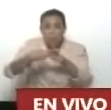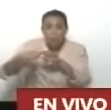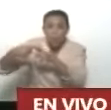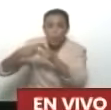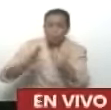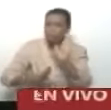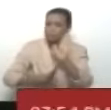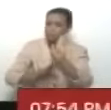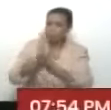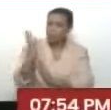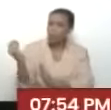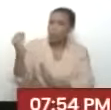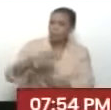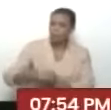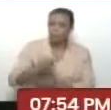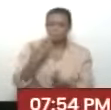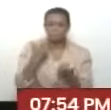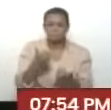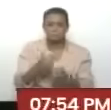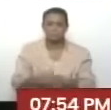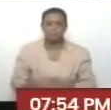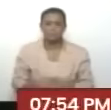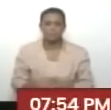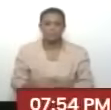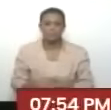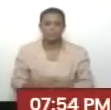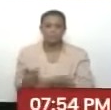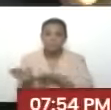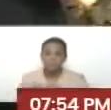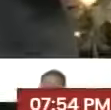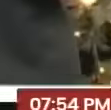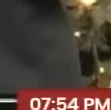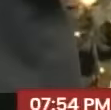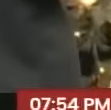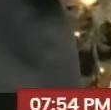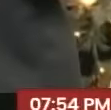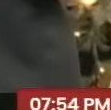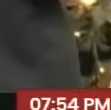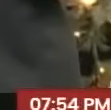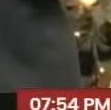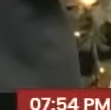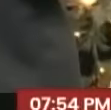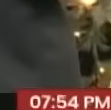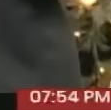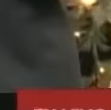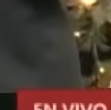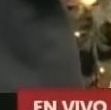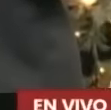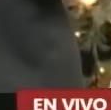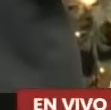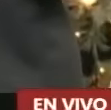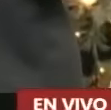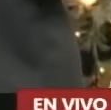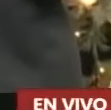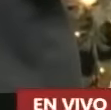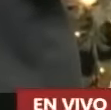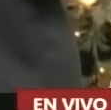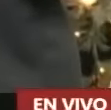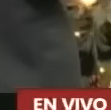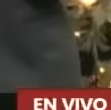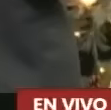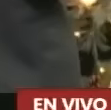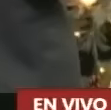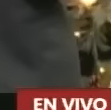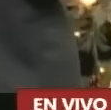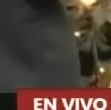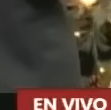alto nivel nuevamente. Bien, seguimos revisando, vamos hasta esta publicación que también hace Banca y Negocios.